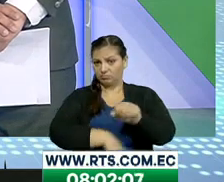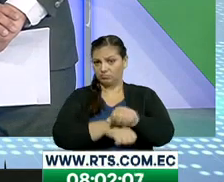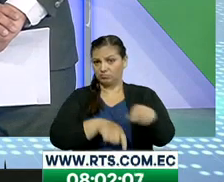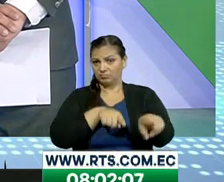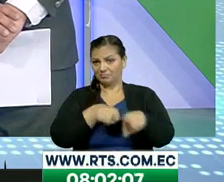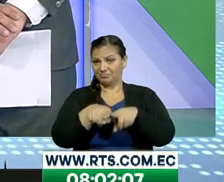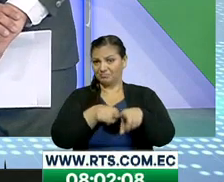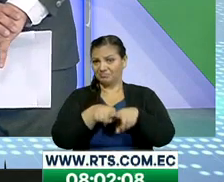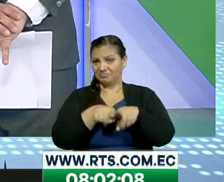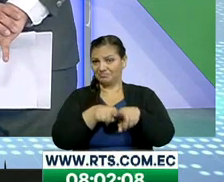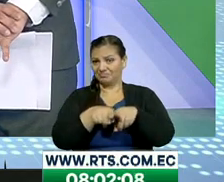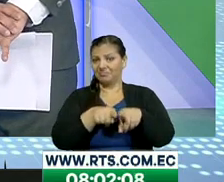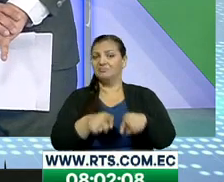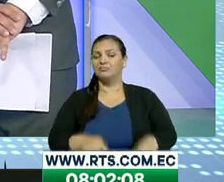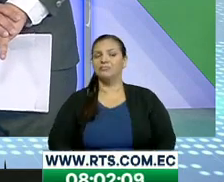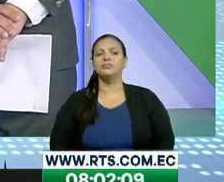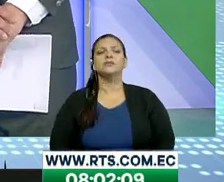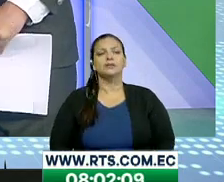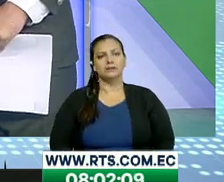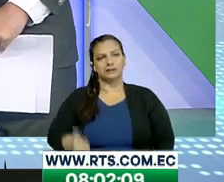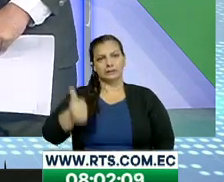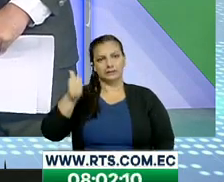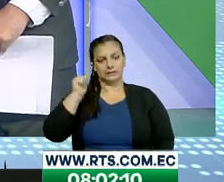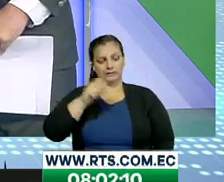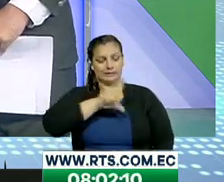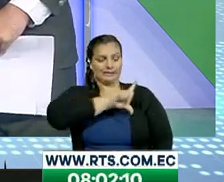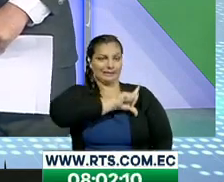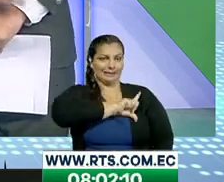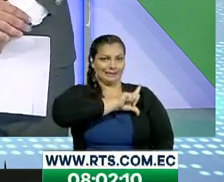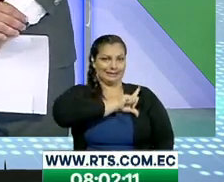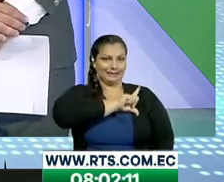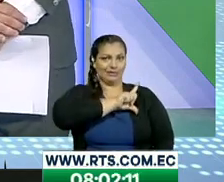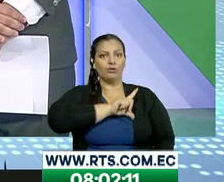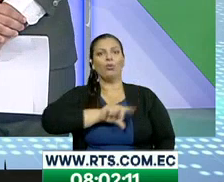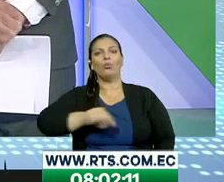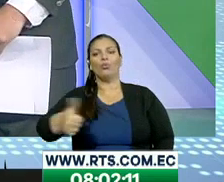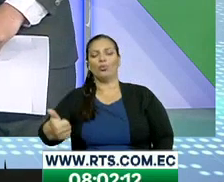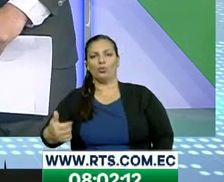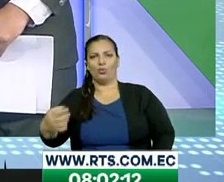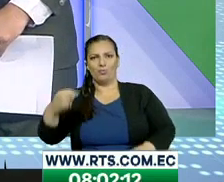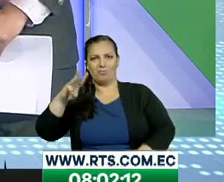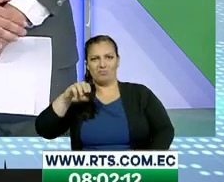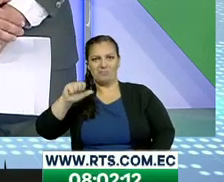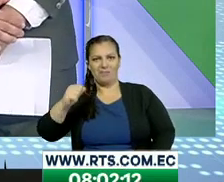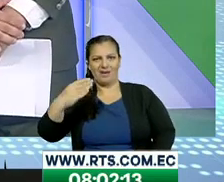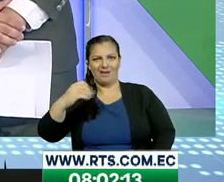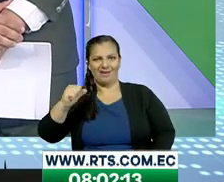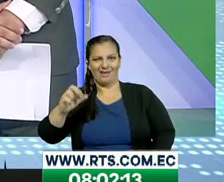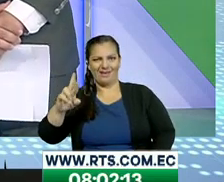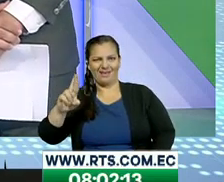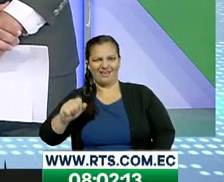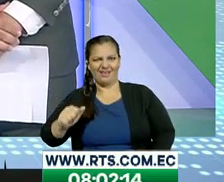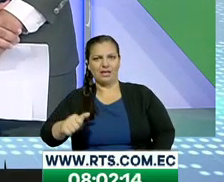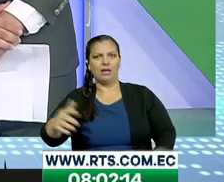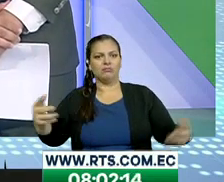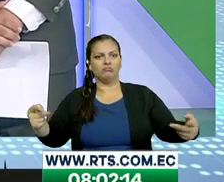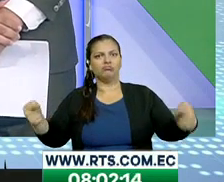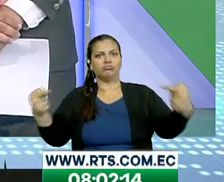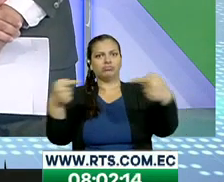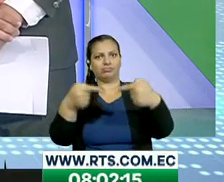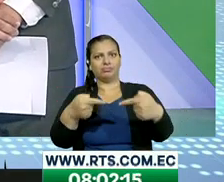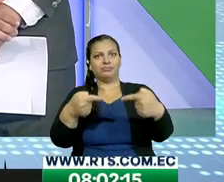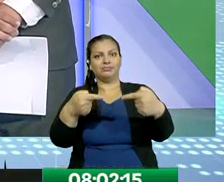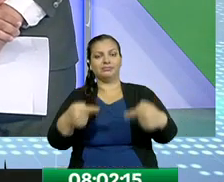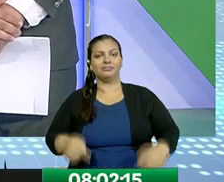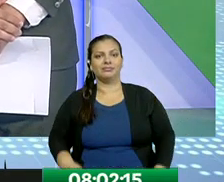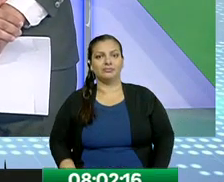el Macará no pudo ante empató. El Nacional. Iba perdiendo 2-0. Sí. Y fue 2-2, pero sigue todavía en la punta con 23 con unidades. 23. Oye, pero